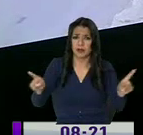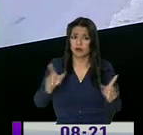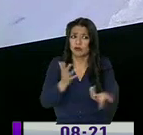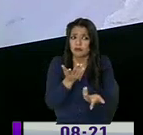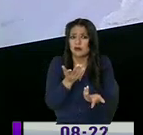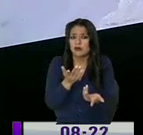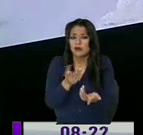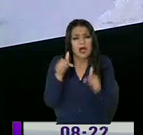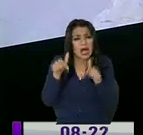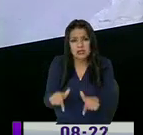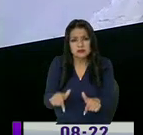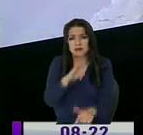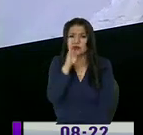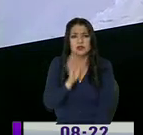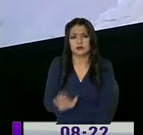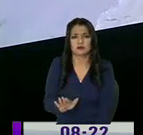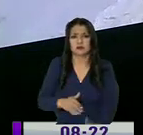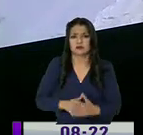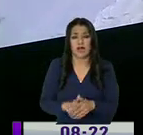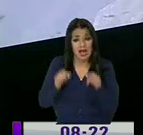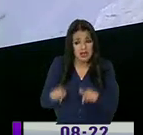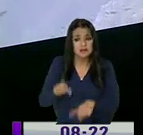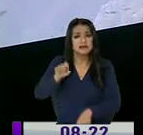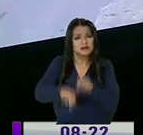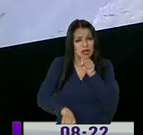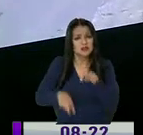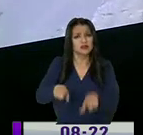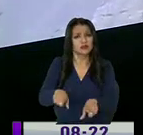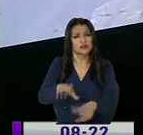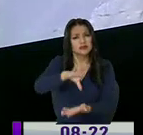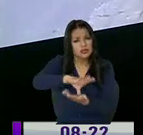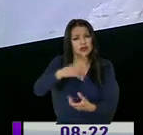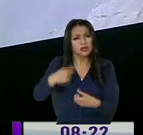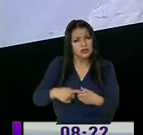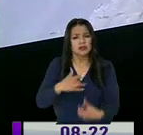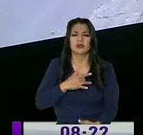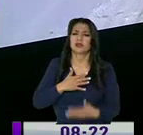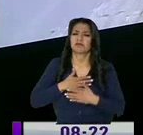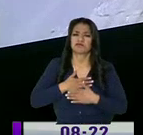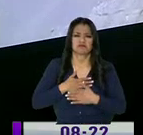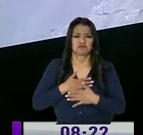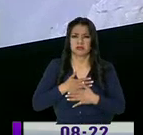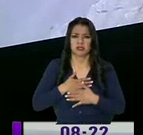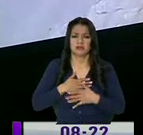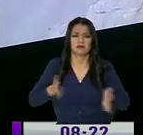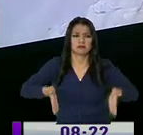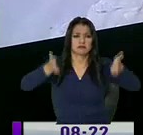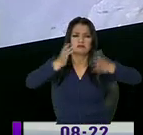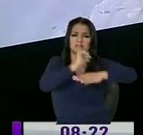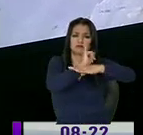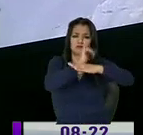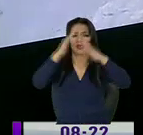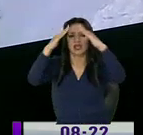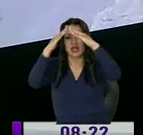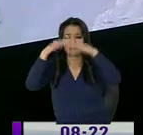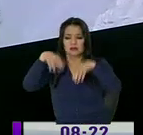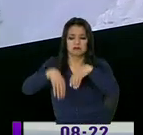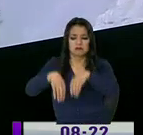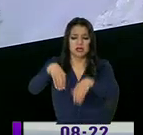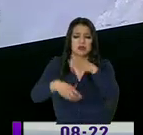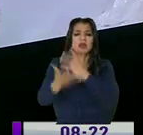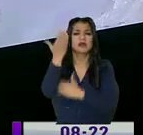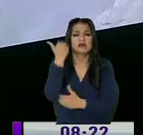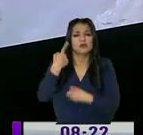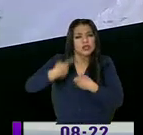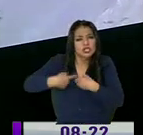desmerecido, está bien, pero este daño, Andreita, este daño a los conventos, a las casas, a las piedras patrimoniales, a